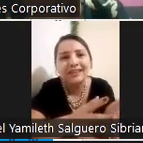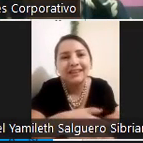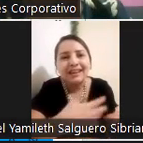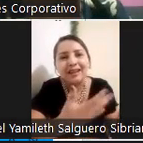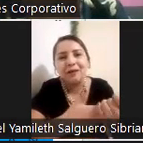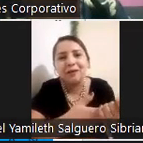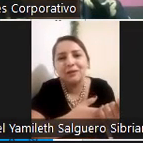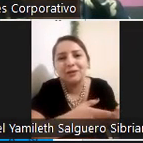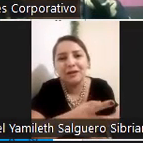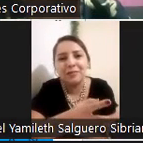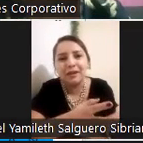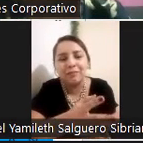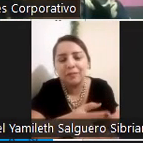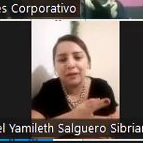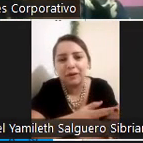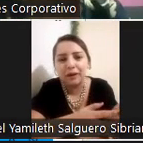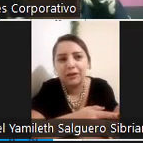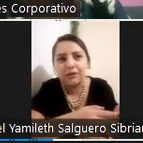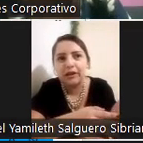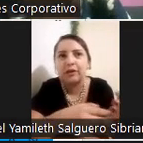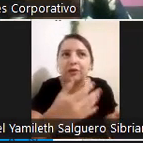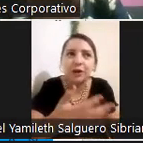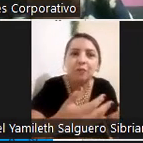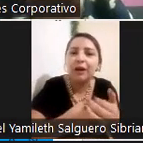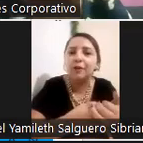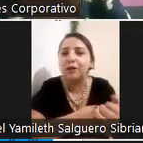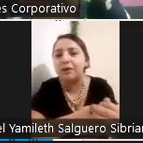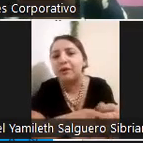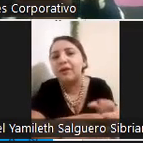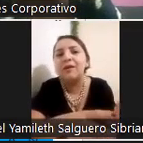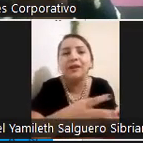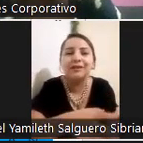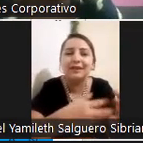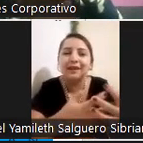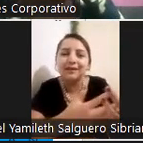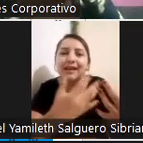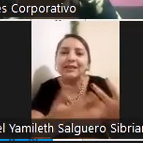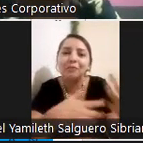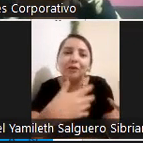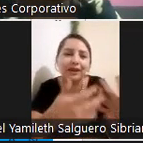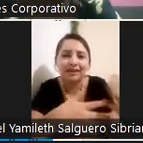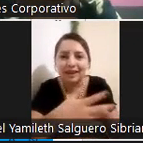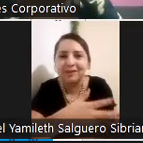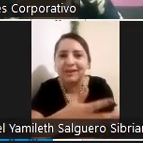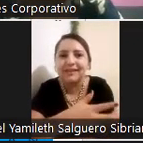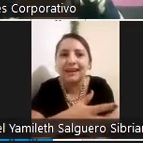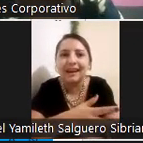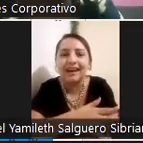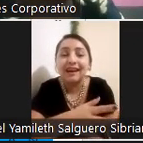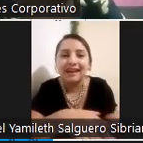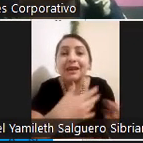un poquito luego nosotros también implementamos el hecho de consejos para dormir Mejor Y entonces la cosa es como ir generando